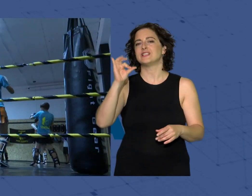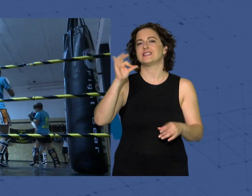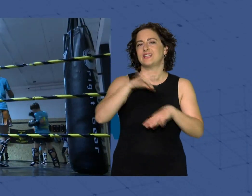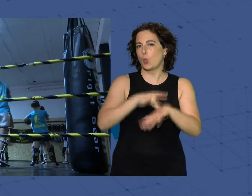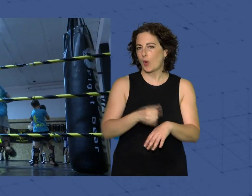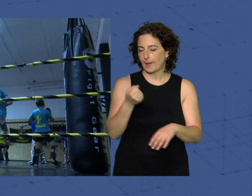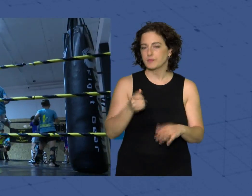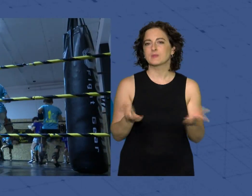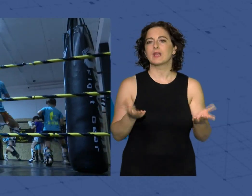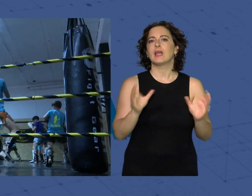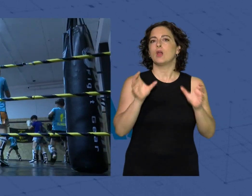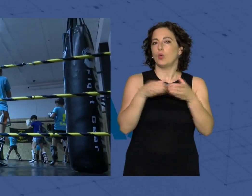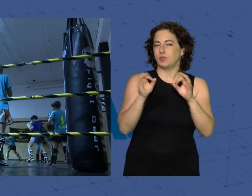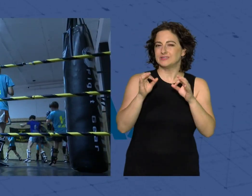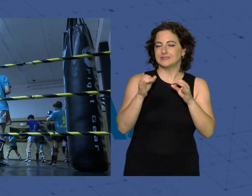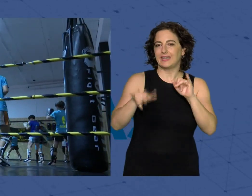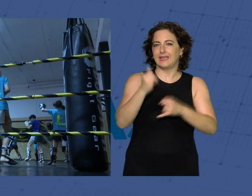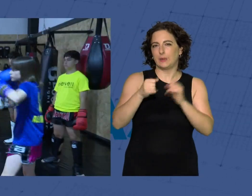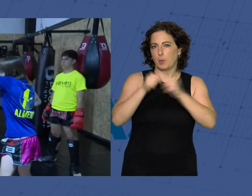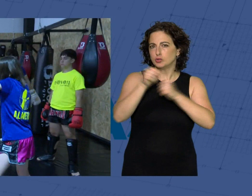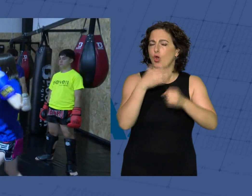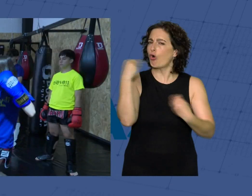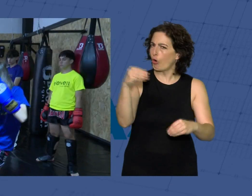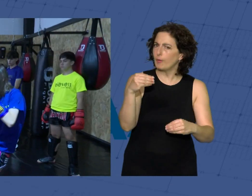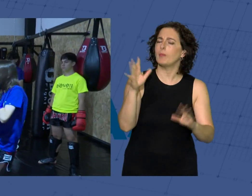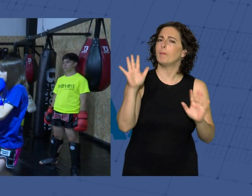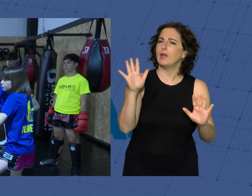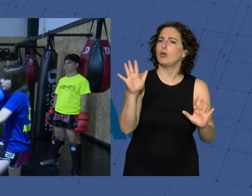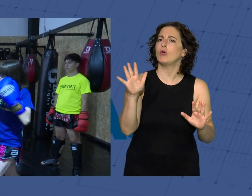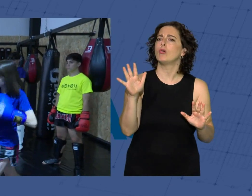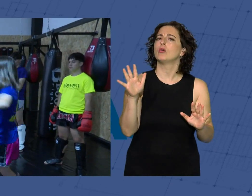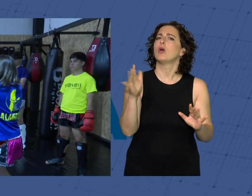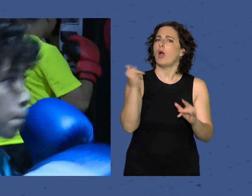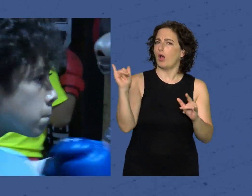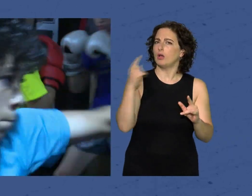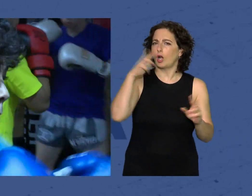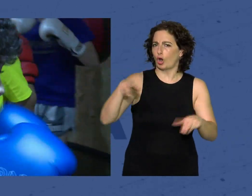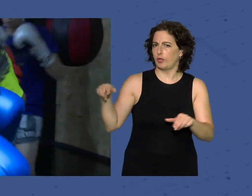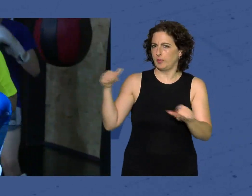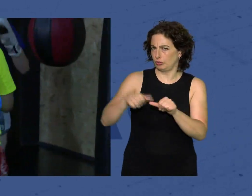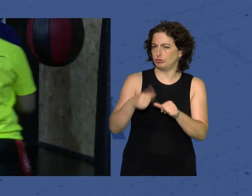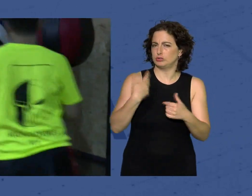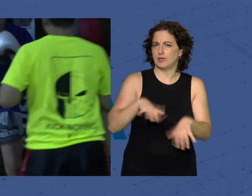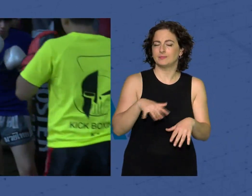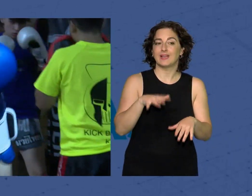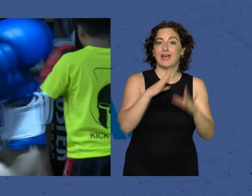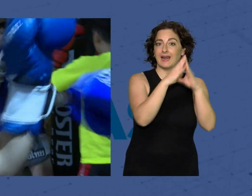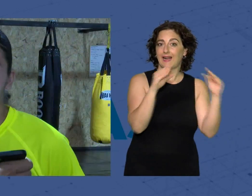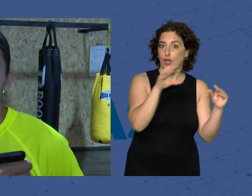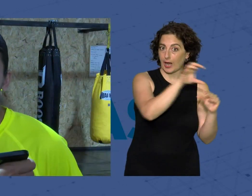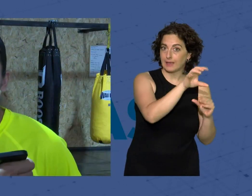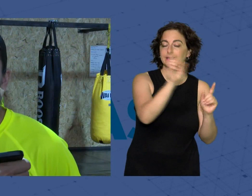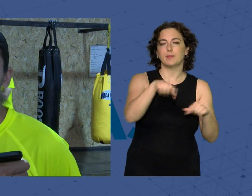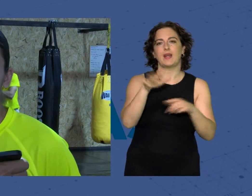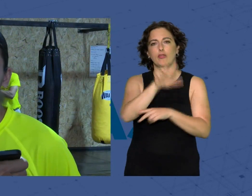kickboxing entre otras disciplinas muy joven pero que ya cuenta con múltiples reconocimientos a nivel regional y nacional.